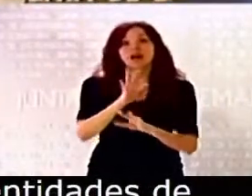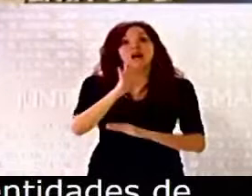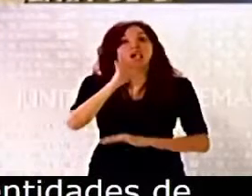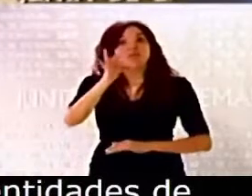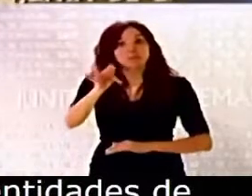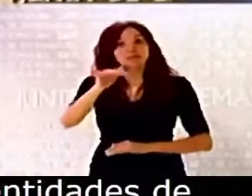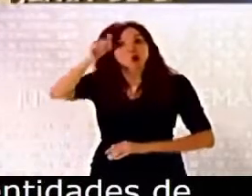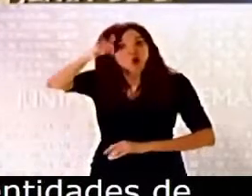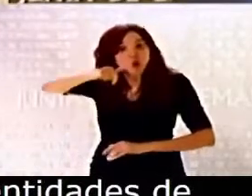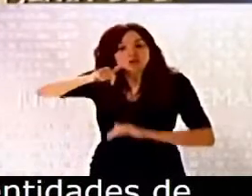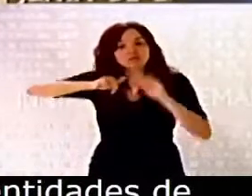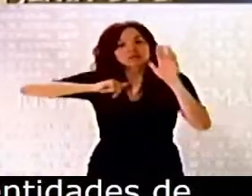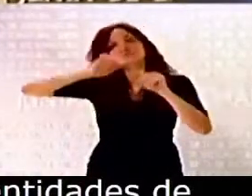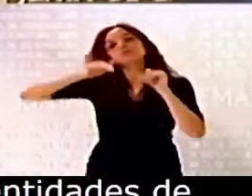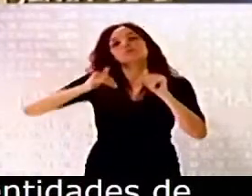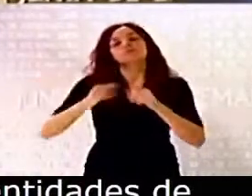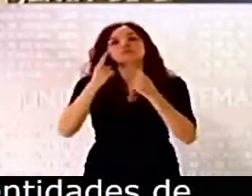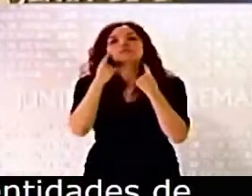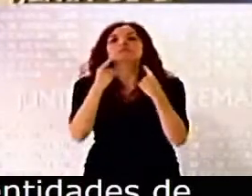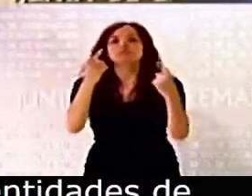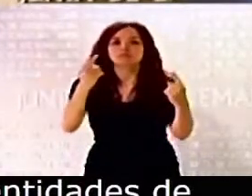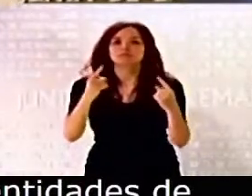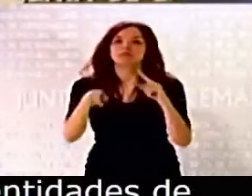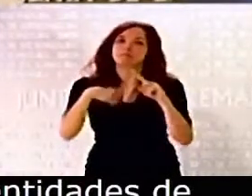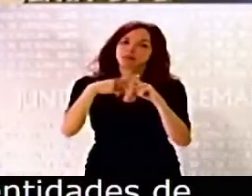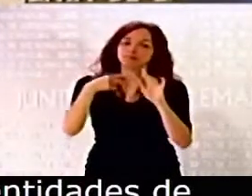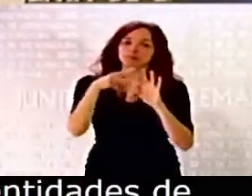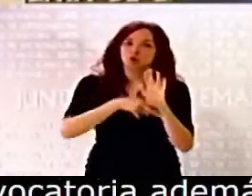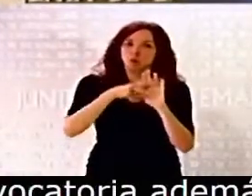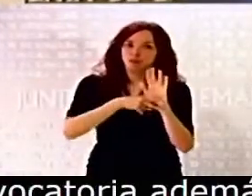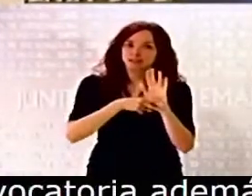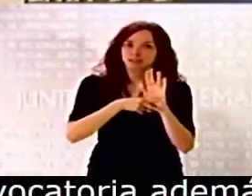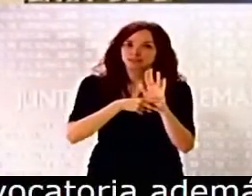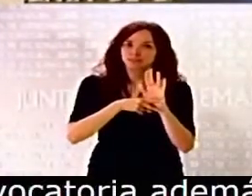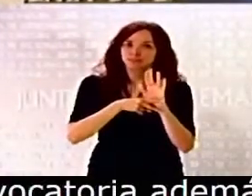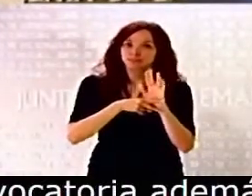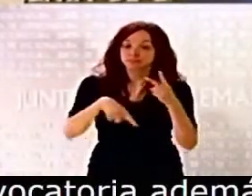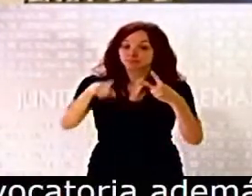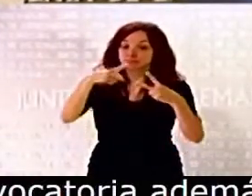convocatoria, además de las bases reguladoras, con un